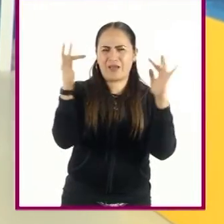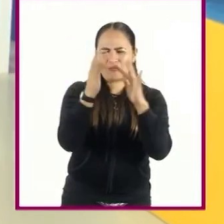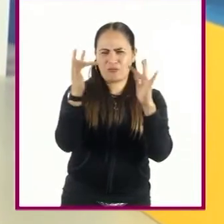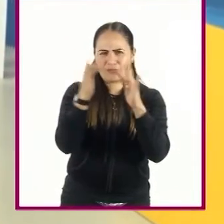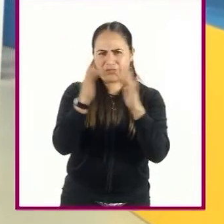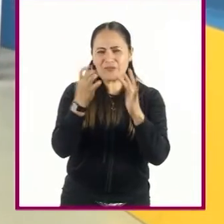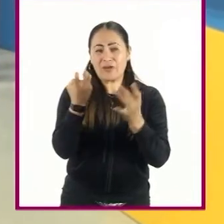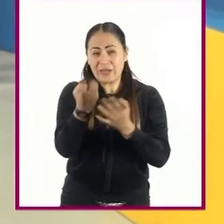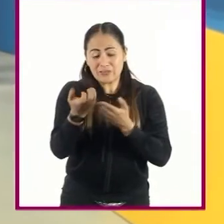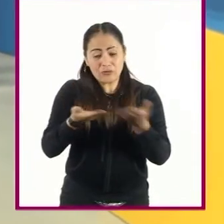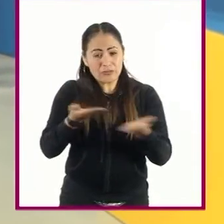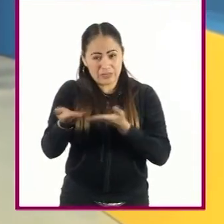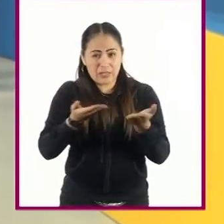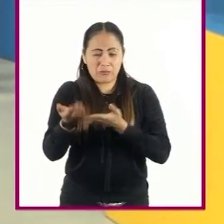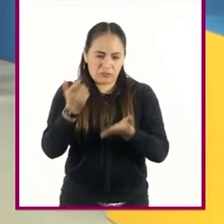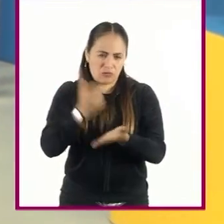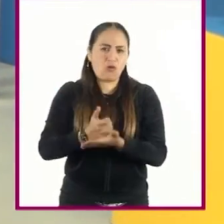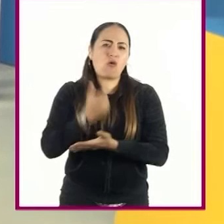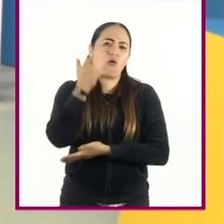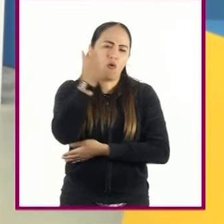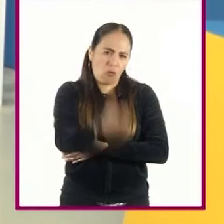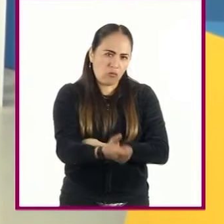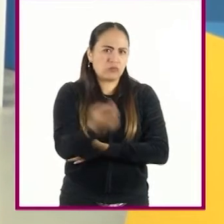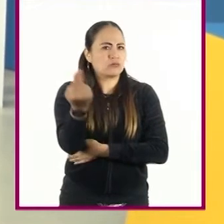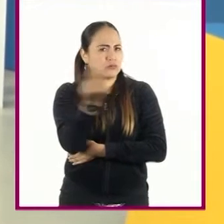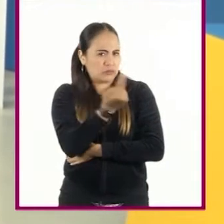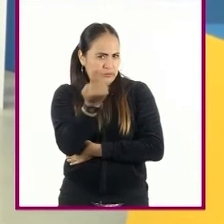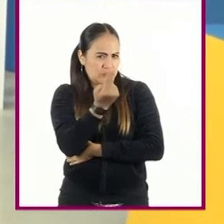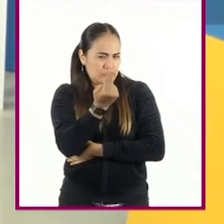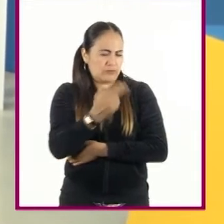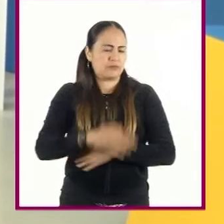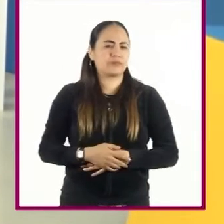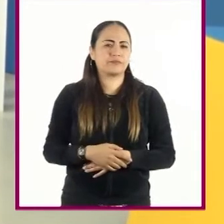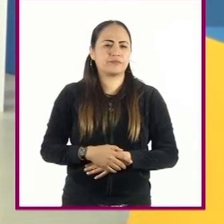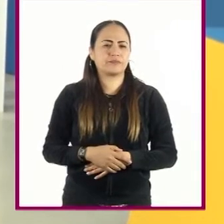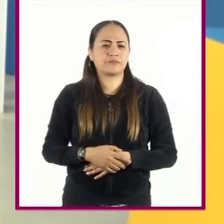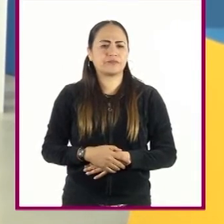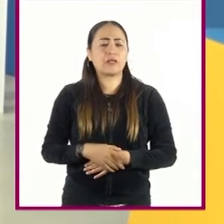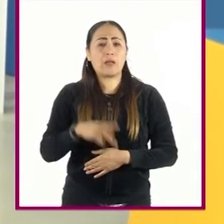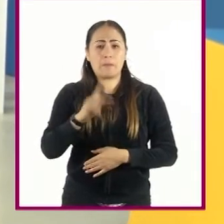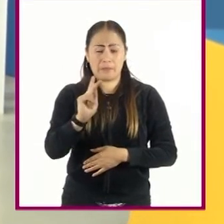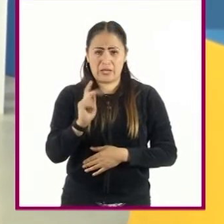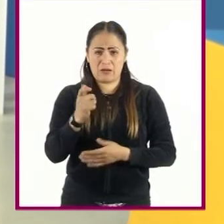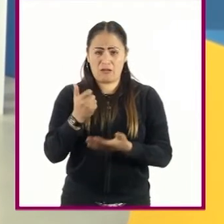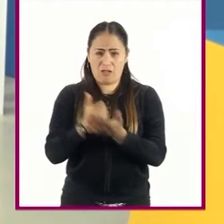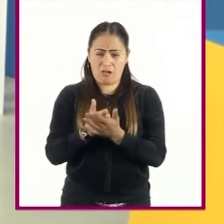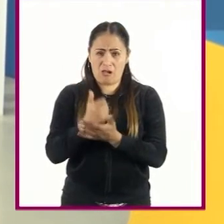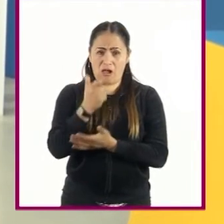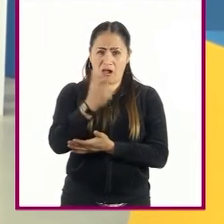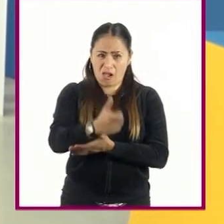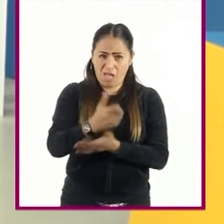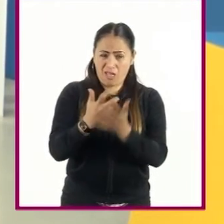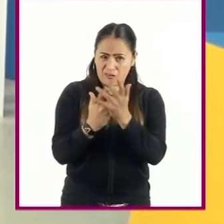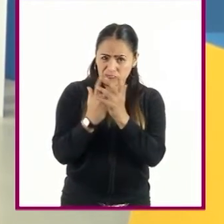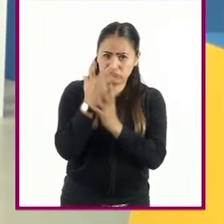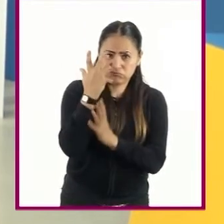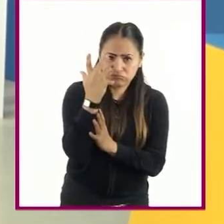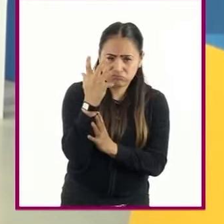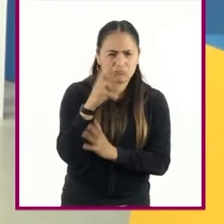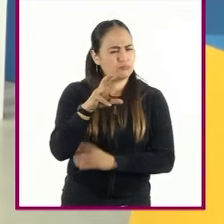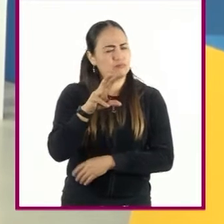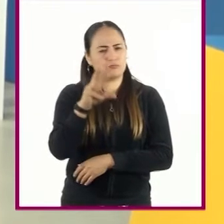proporciona tiene un costo que se debe pagar, pero que no puede ser excesivo. En la